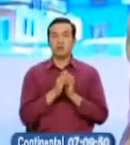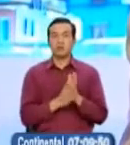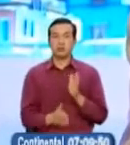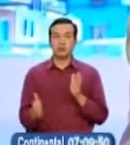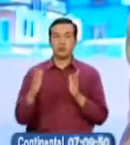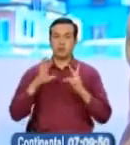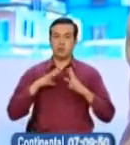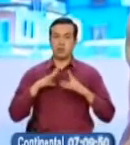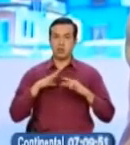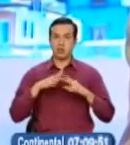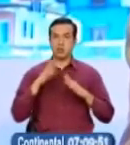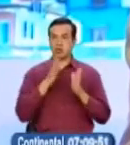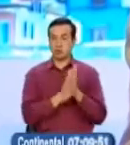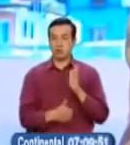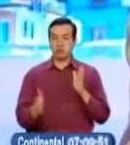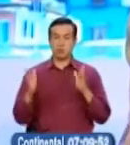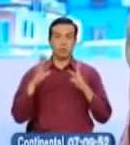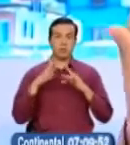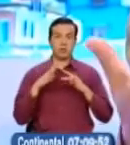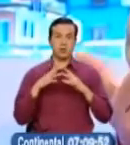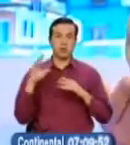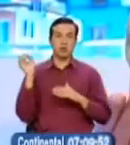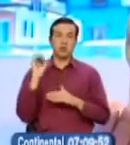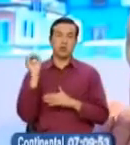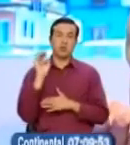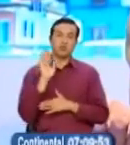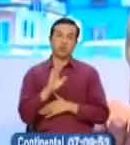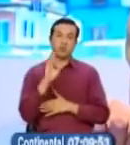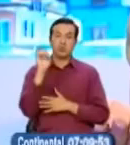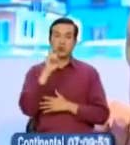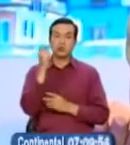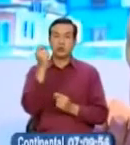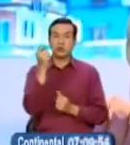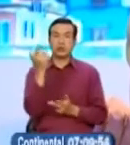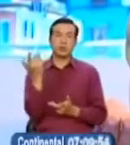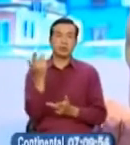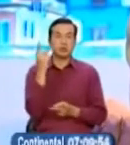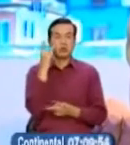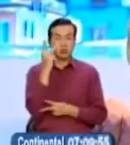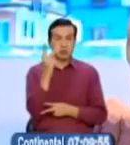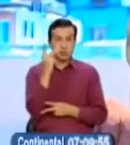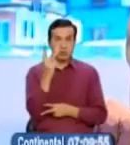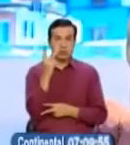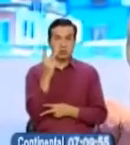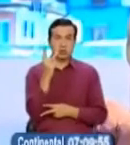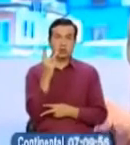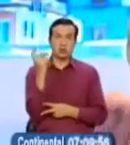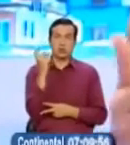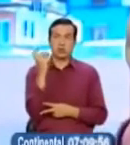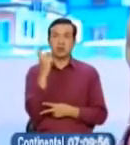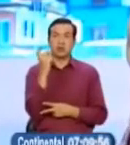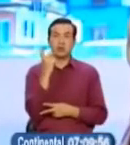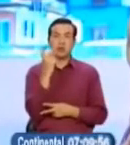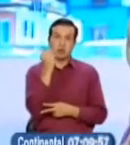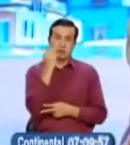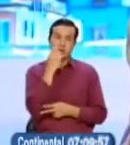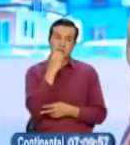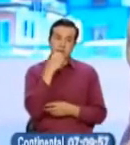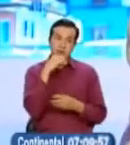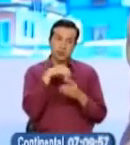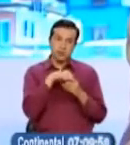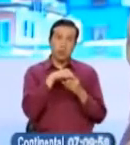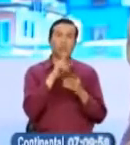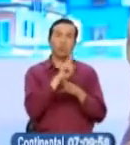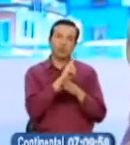de vacaciones o si tú necesitas dinero para evidentemente para se utiliza el ahorro. Utilizas el ahorro